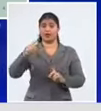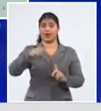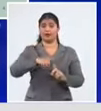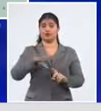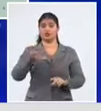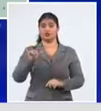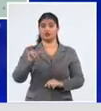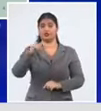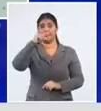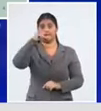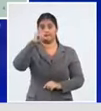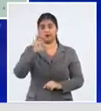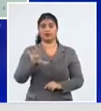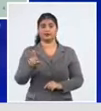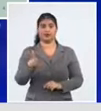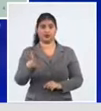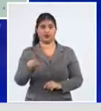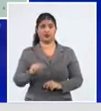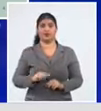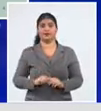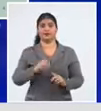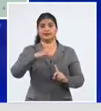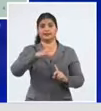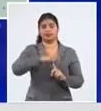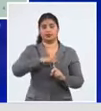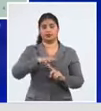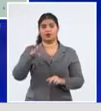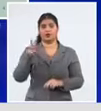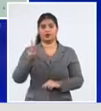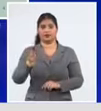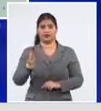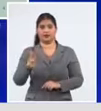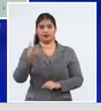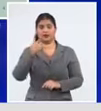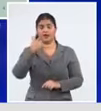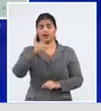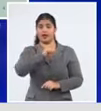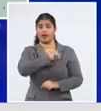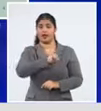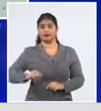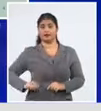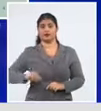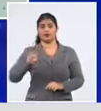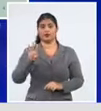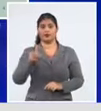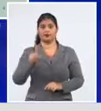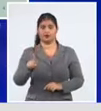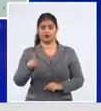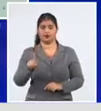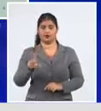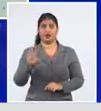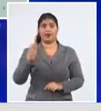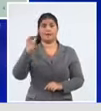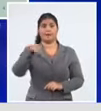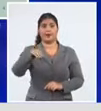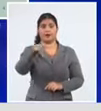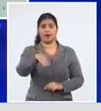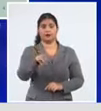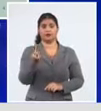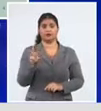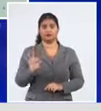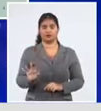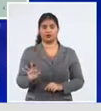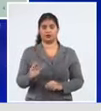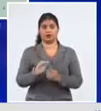Bauta 51, en San Cristóbal 43, en Alquizar 41, en Bahía 38, en